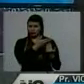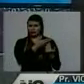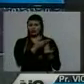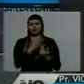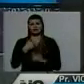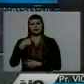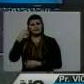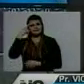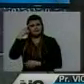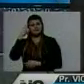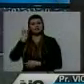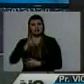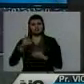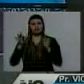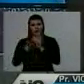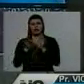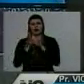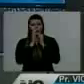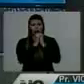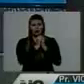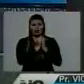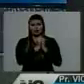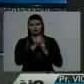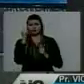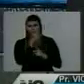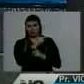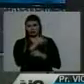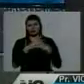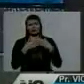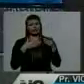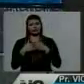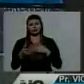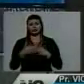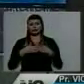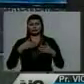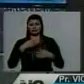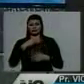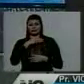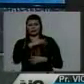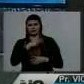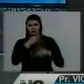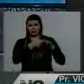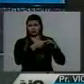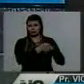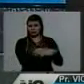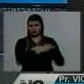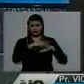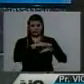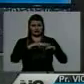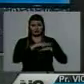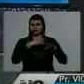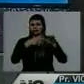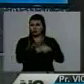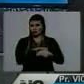Yo creo que sí debes orar por él, más que por los demás. Puede ser que vas a orar de una manera diferente cuando se trata de un